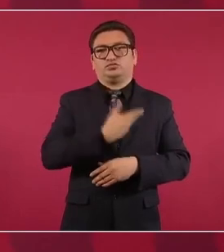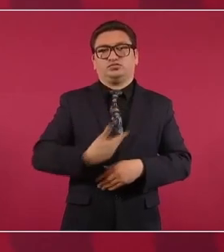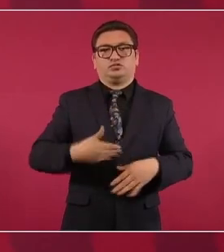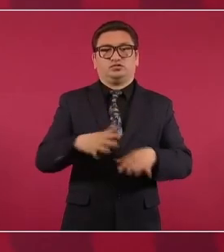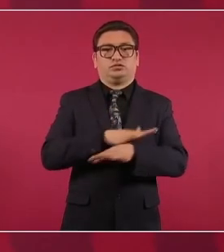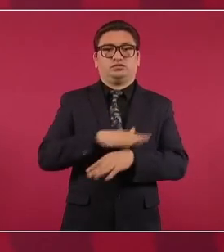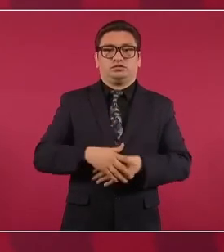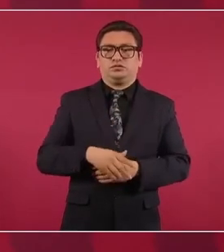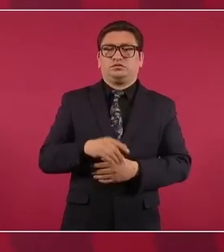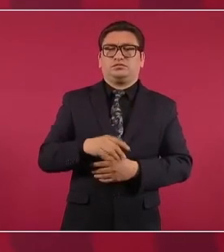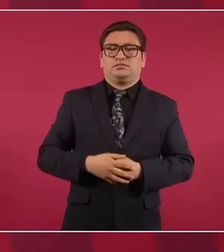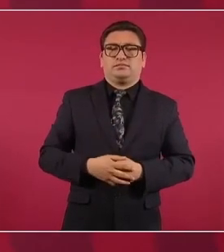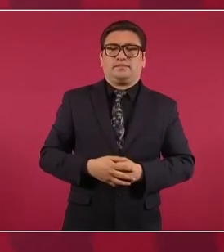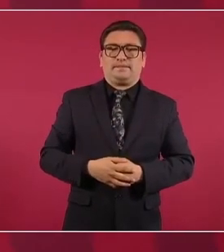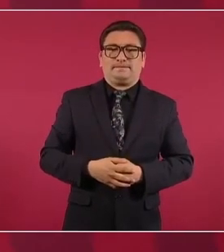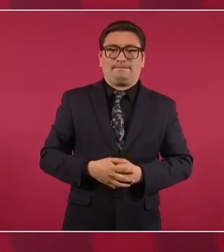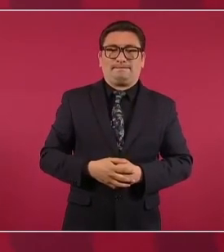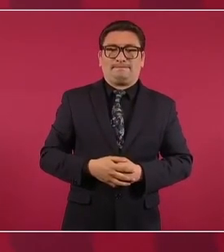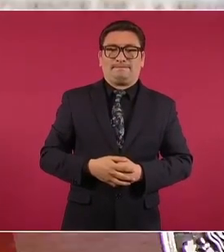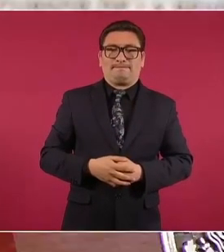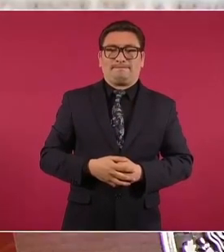Me han aclarado.